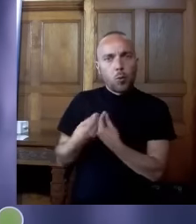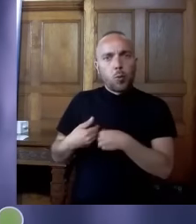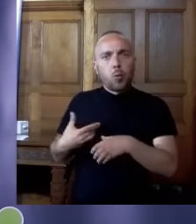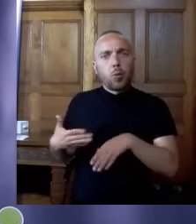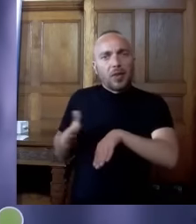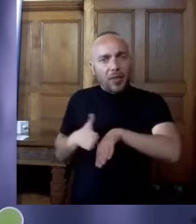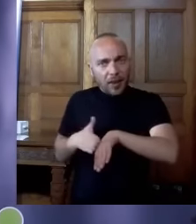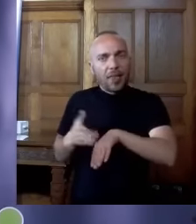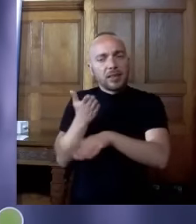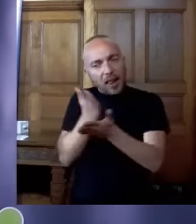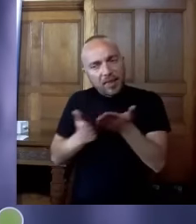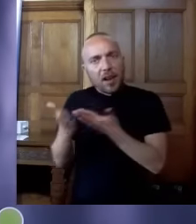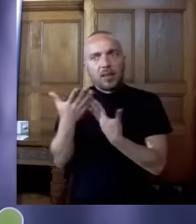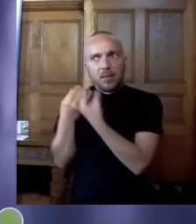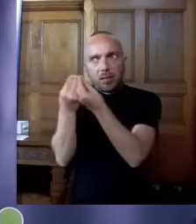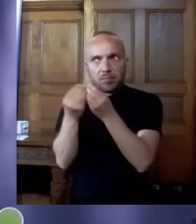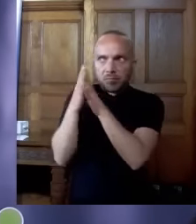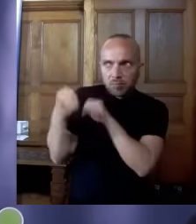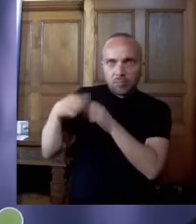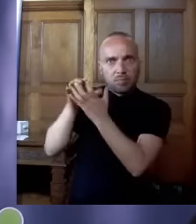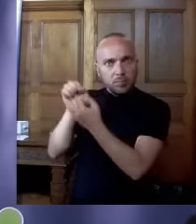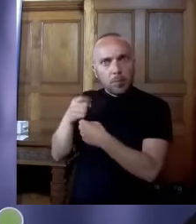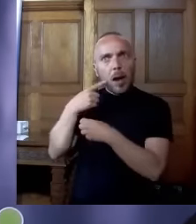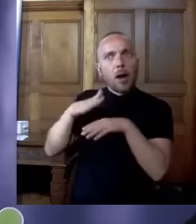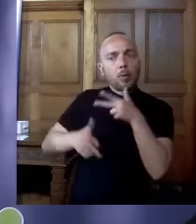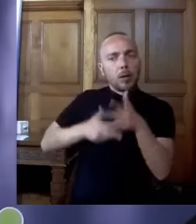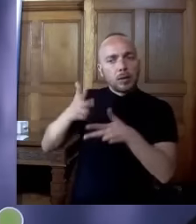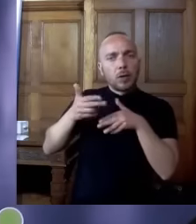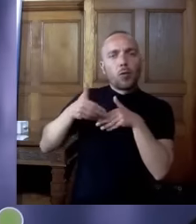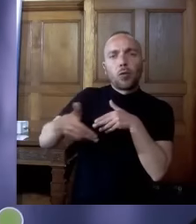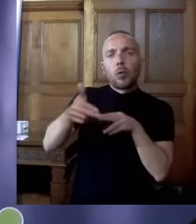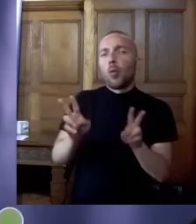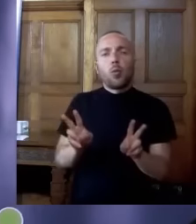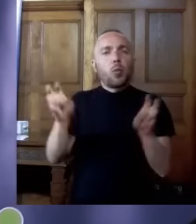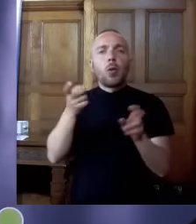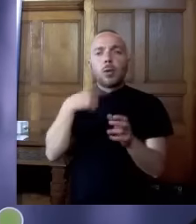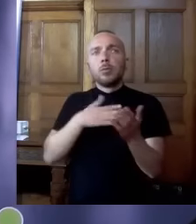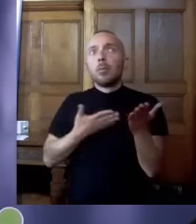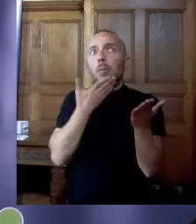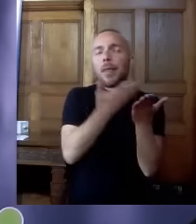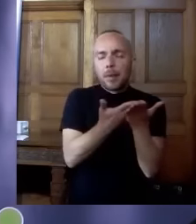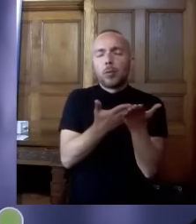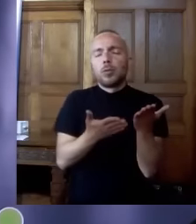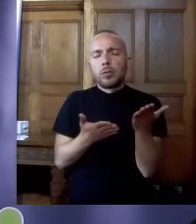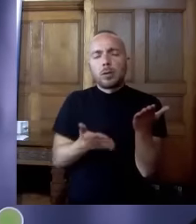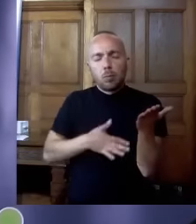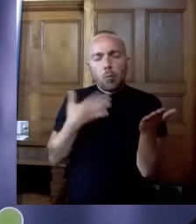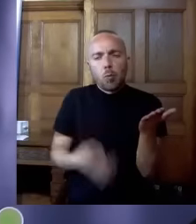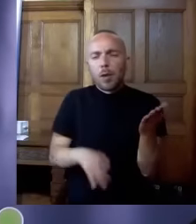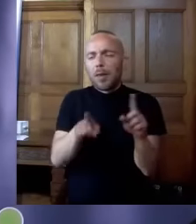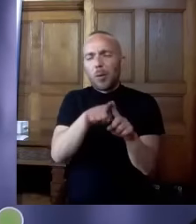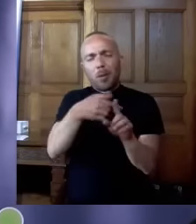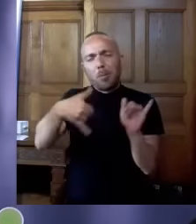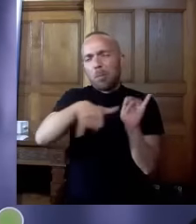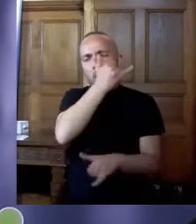alternativa para que euskadi tenga un nuevo futuro pedimos y es posible dar otra vez una patada al